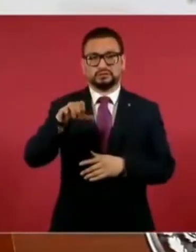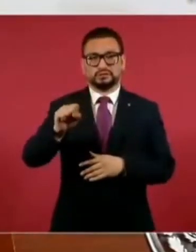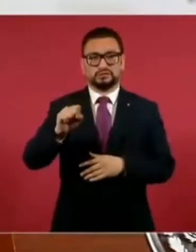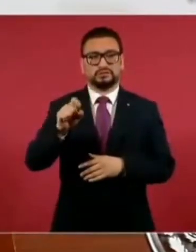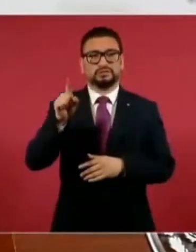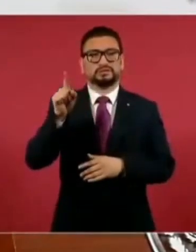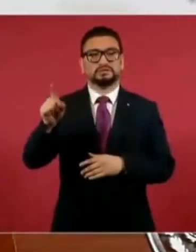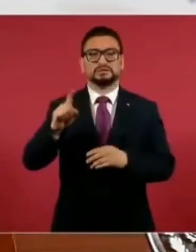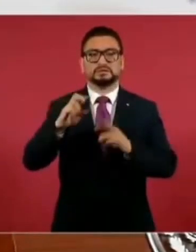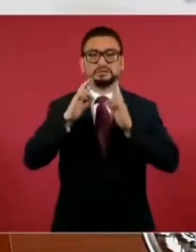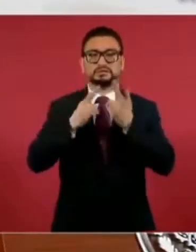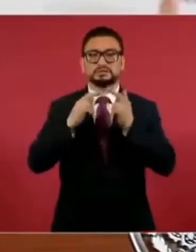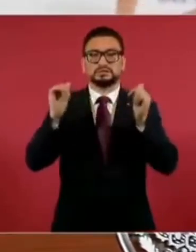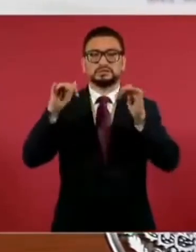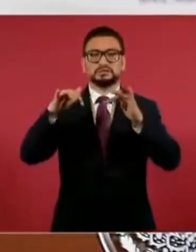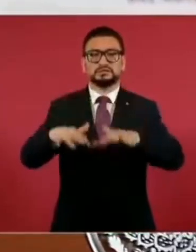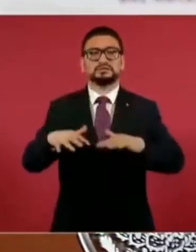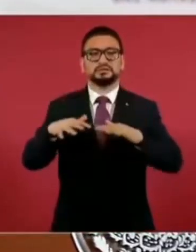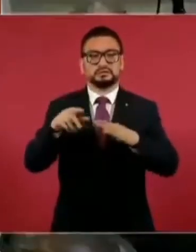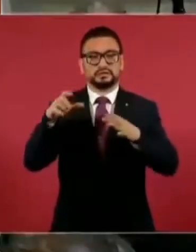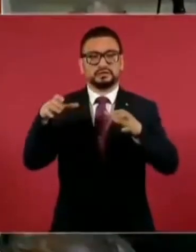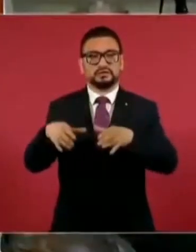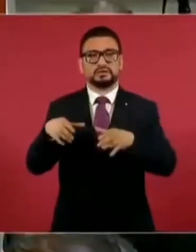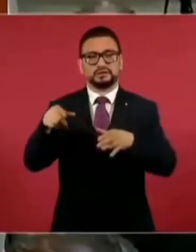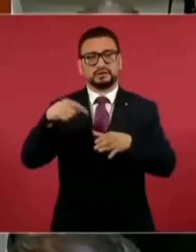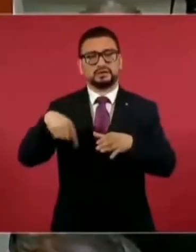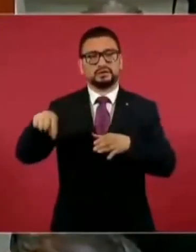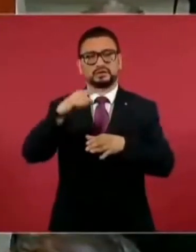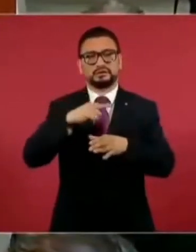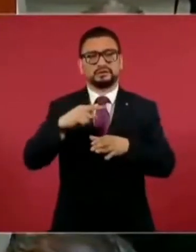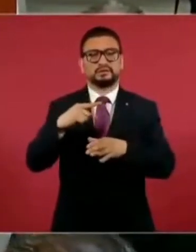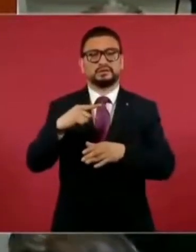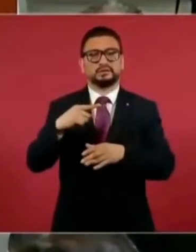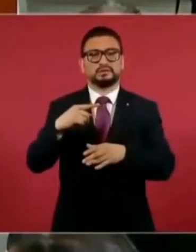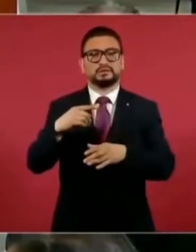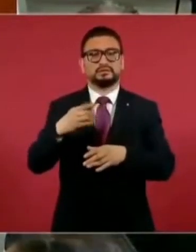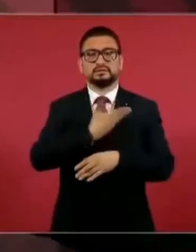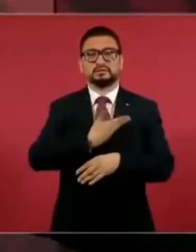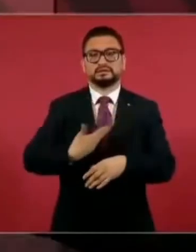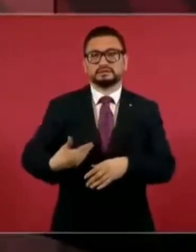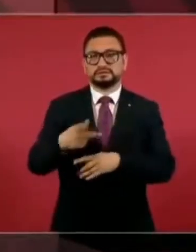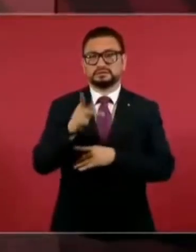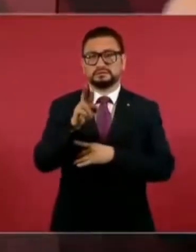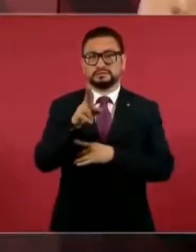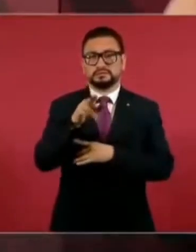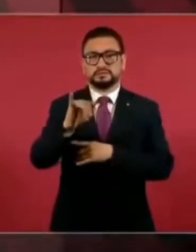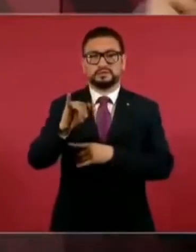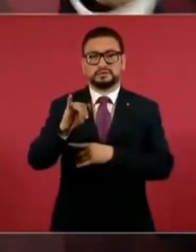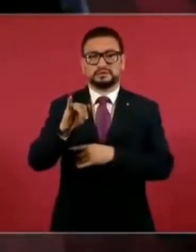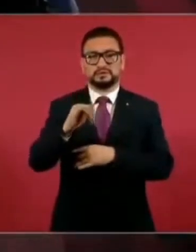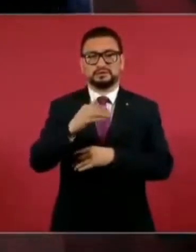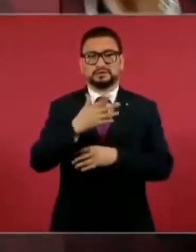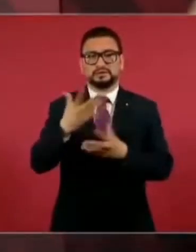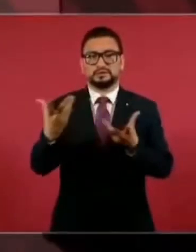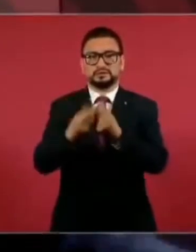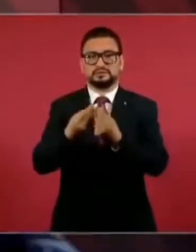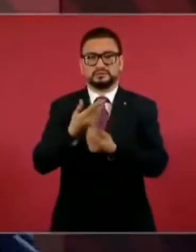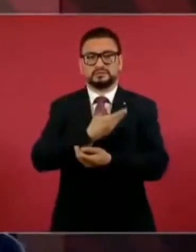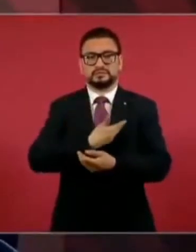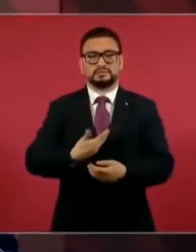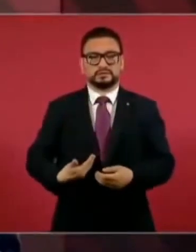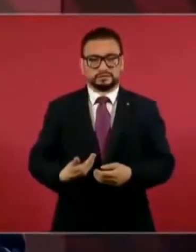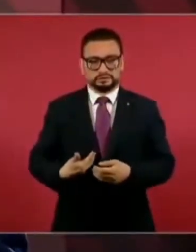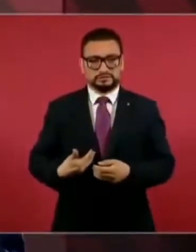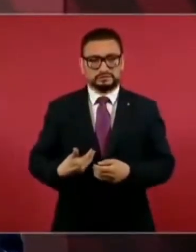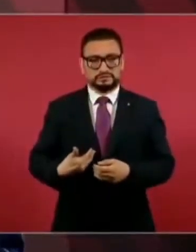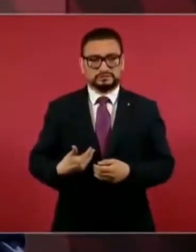se reunió o hizo posible la reunión del presidente del PRI con la presidenta